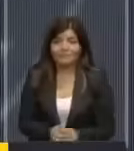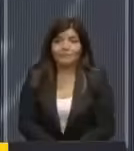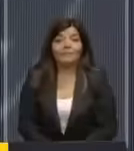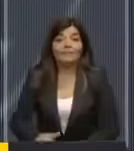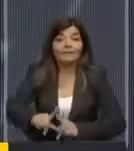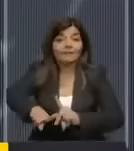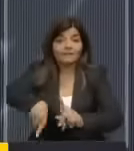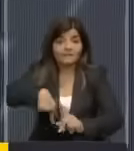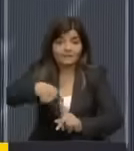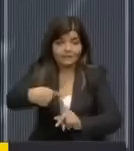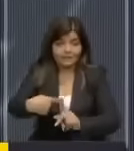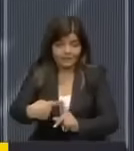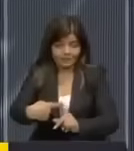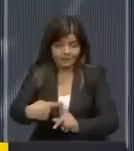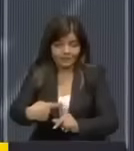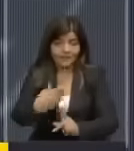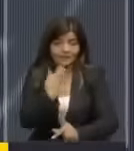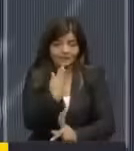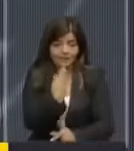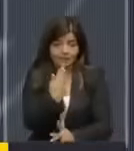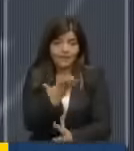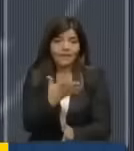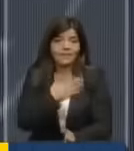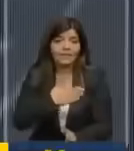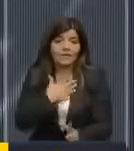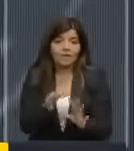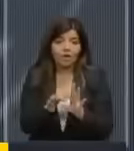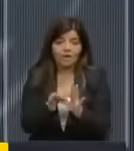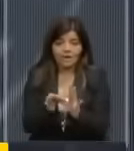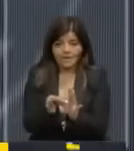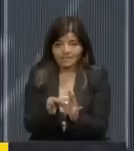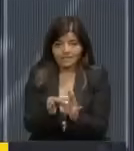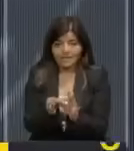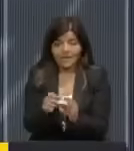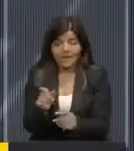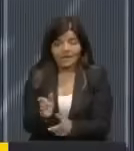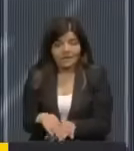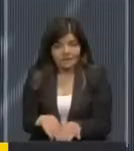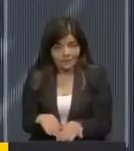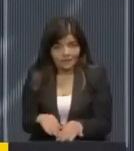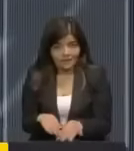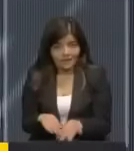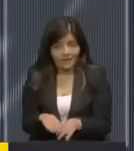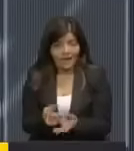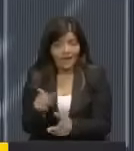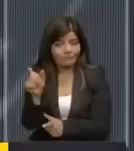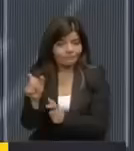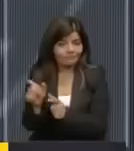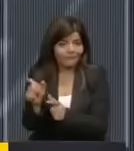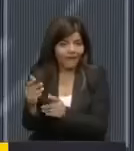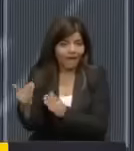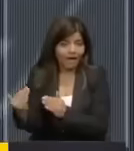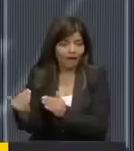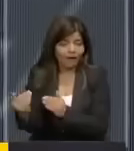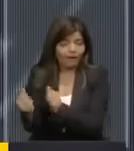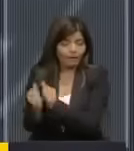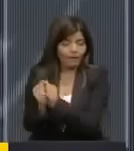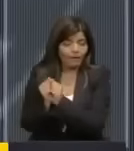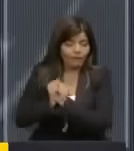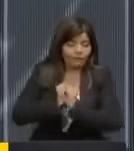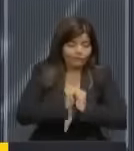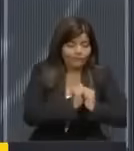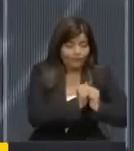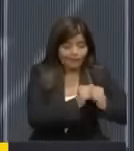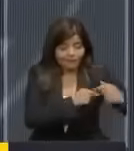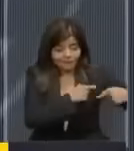Además, también quiero agradecerle a ese gigante que me ha acompañado a lo largo de todo este